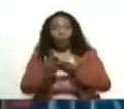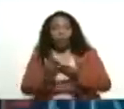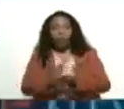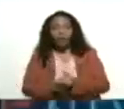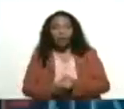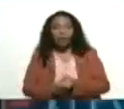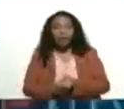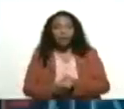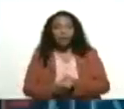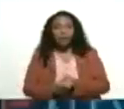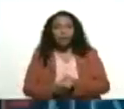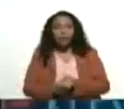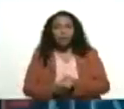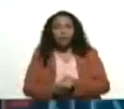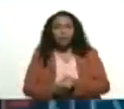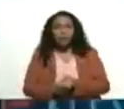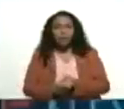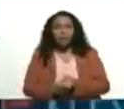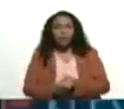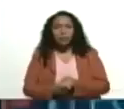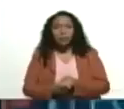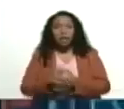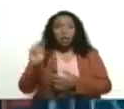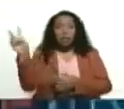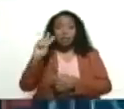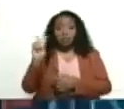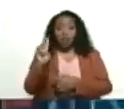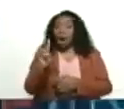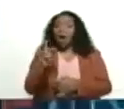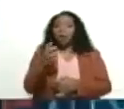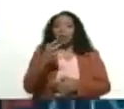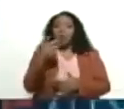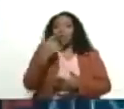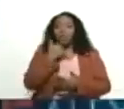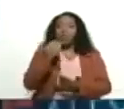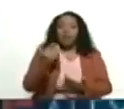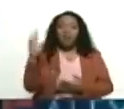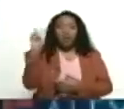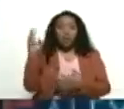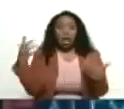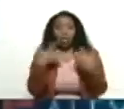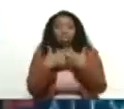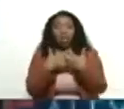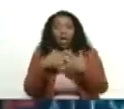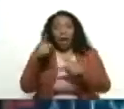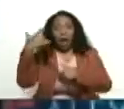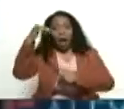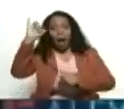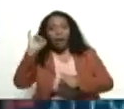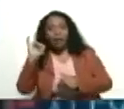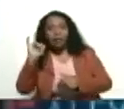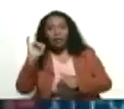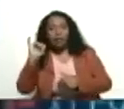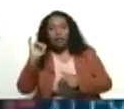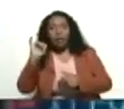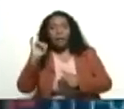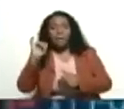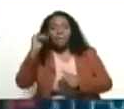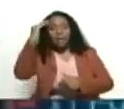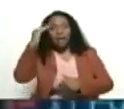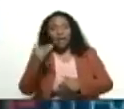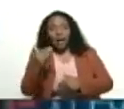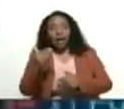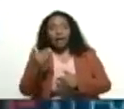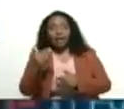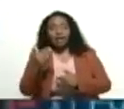que es el escenario de la pelea de perros: Venezuela está ingobernable, Venezuela colapsó, y ahí entran los marines, que, como diría en un